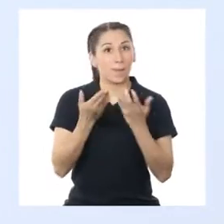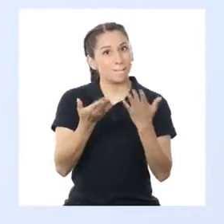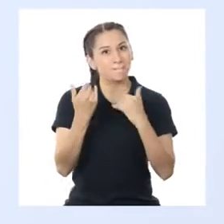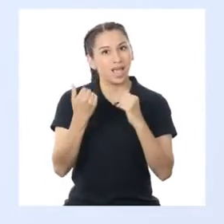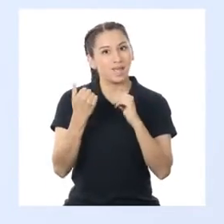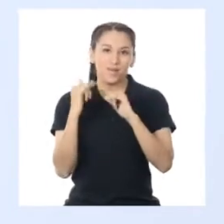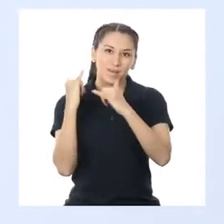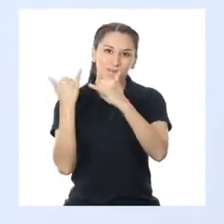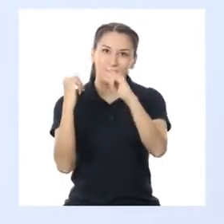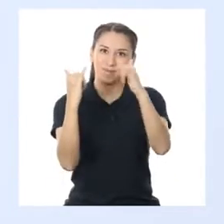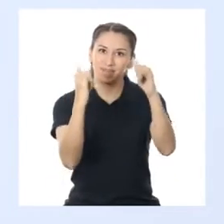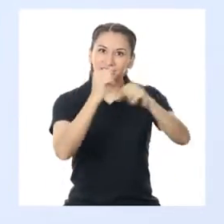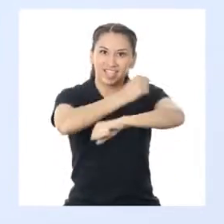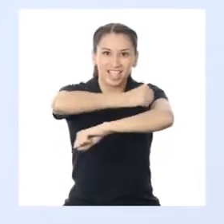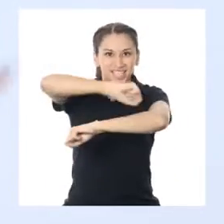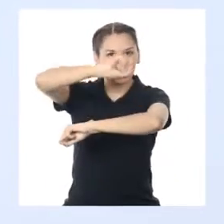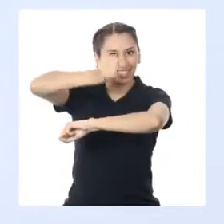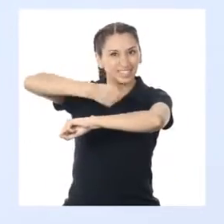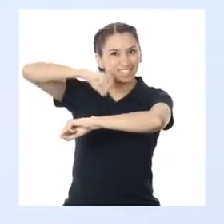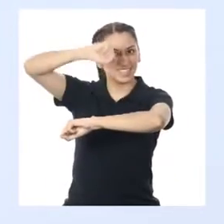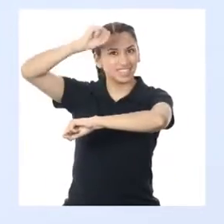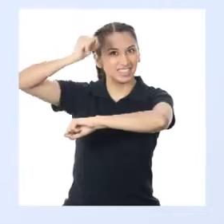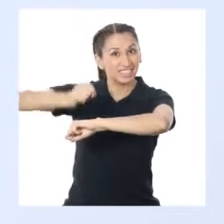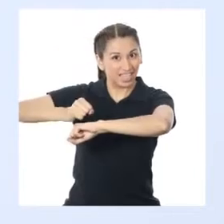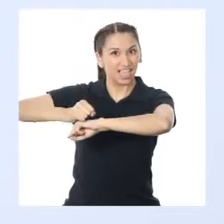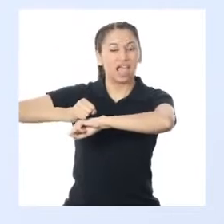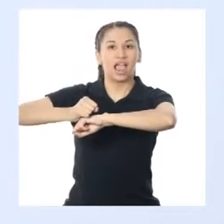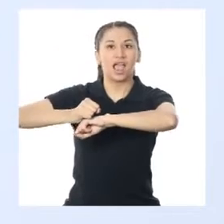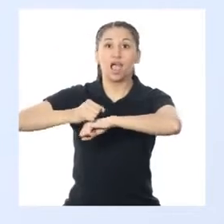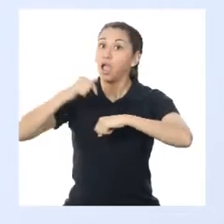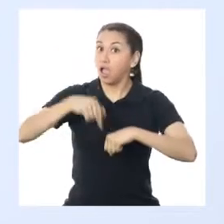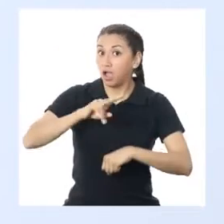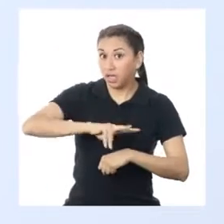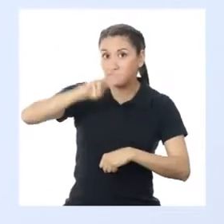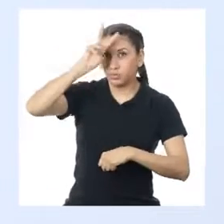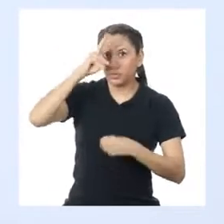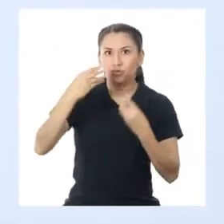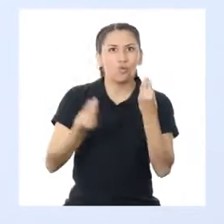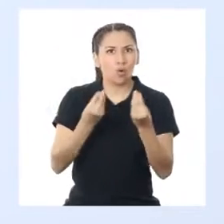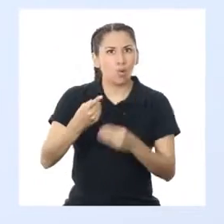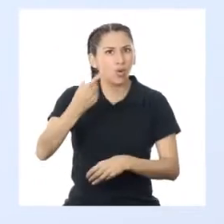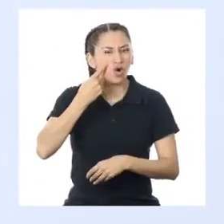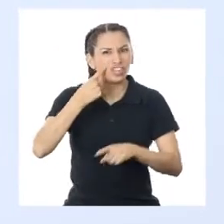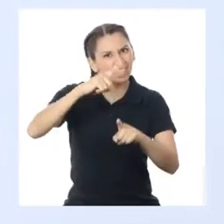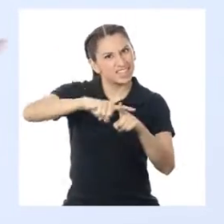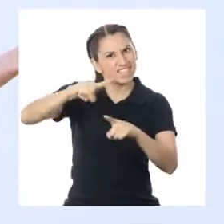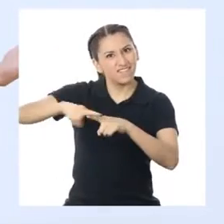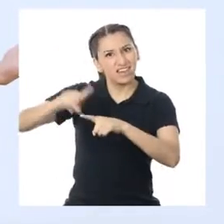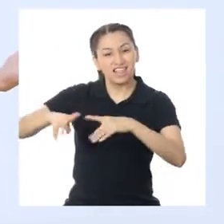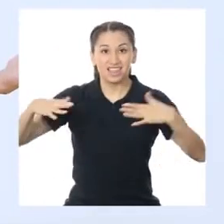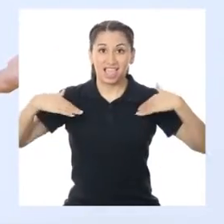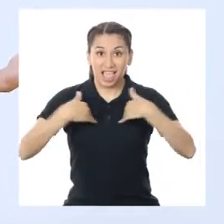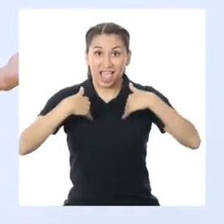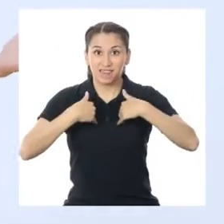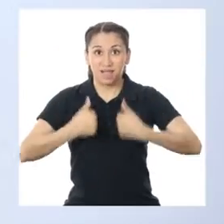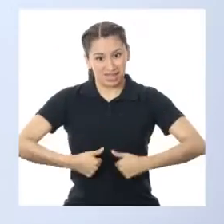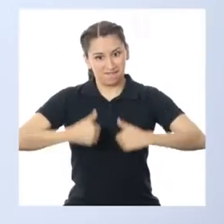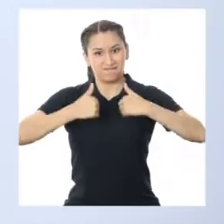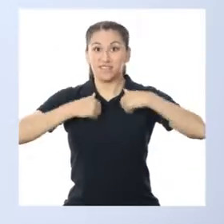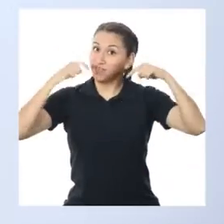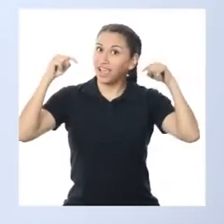recorrer la sierra de nuestro país para descubrir la gran variedad de animales que habitan en esta hermosa región.